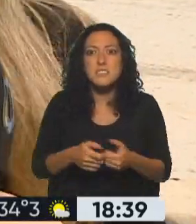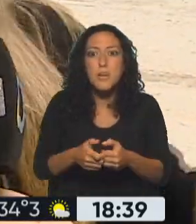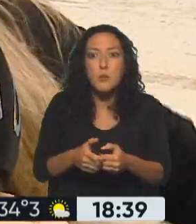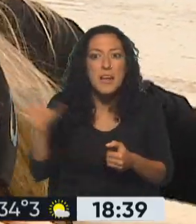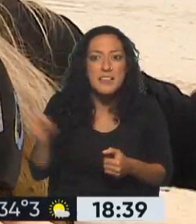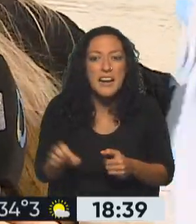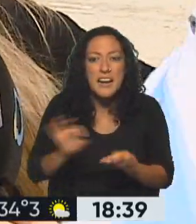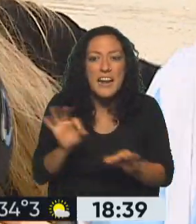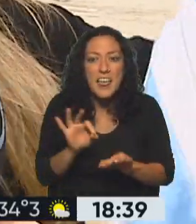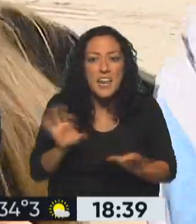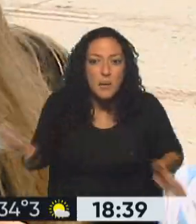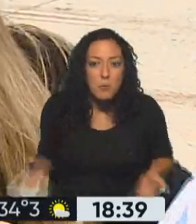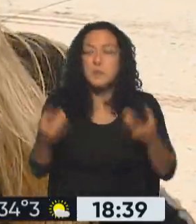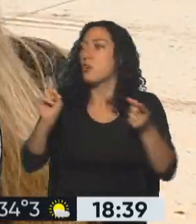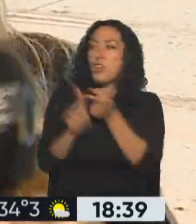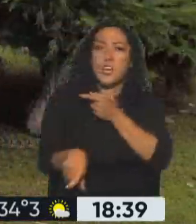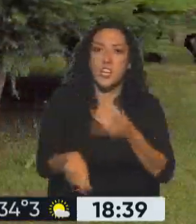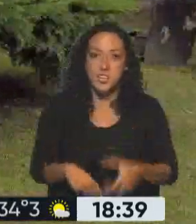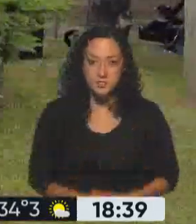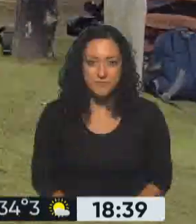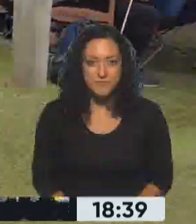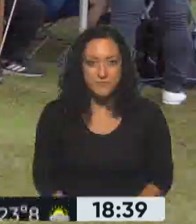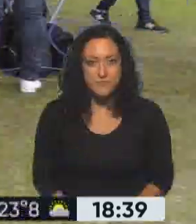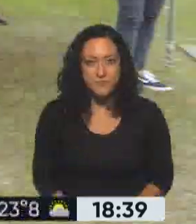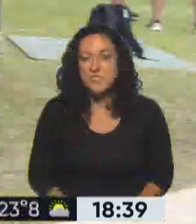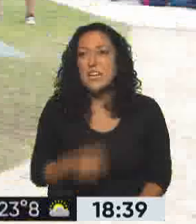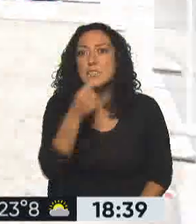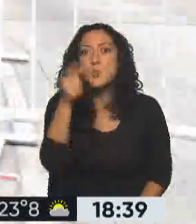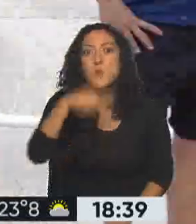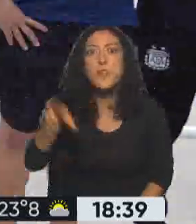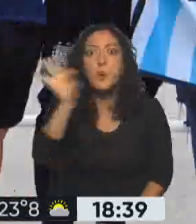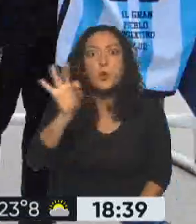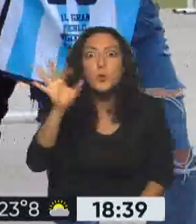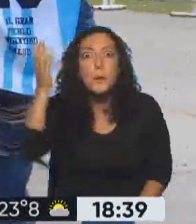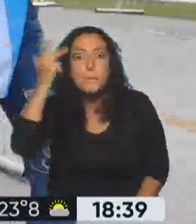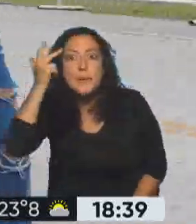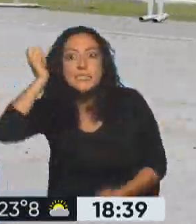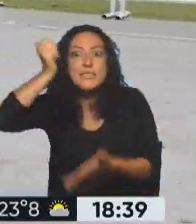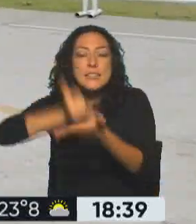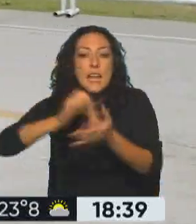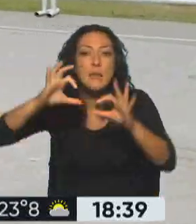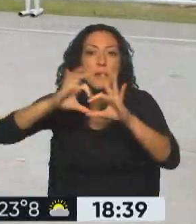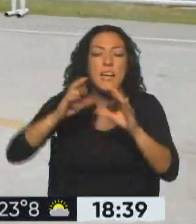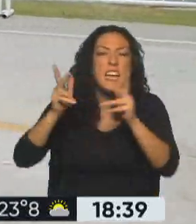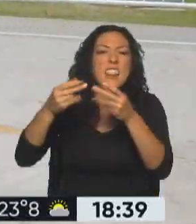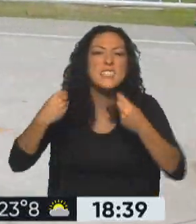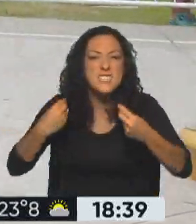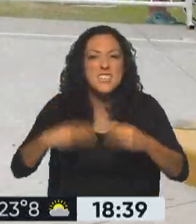nada. Nos levantó y como nos levantó, vinimos para acá. Y si tuviesen la chance hoy que venga acá Messi y que venga Di María, ¿qué le